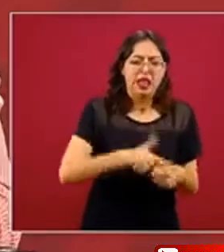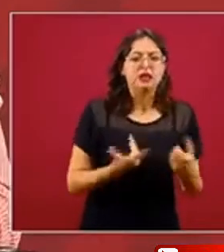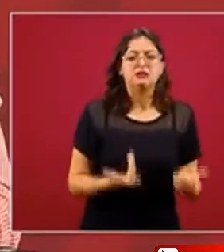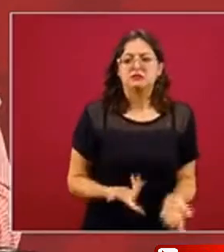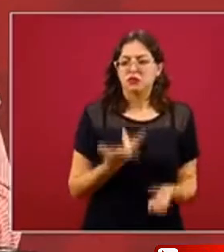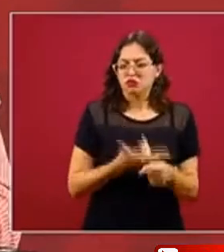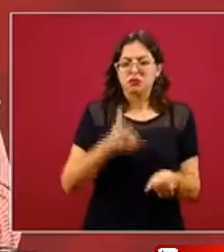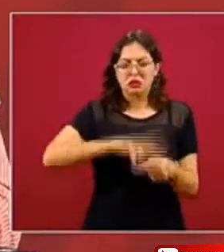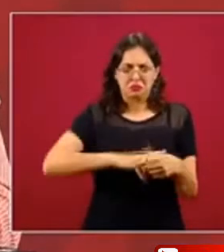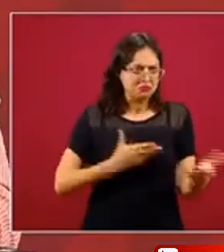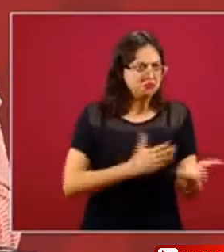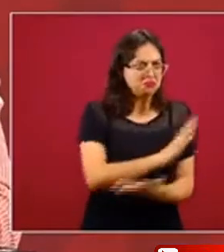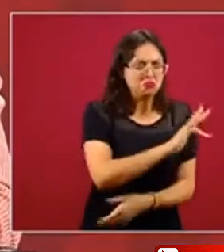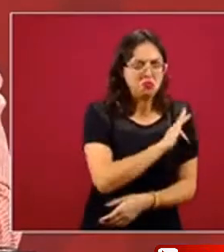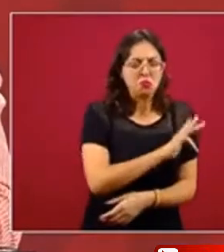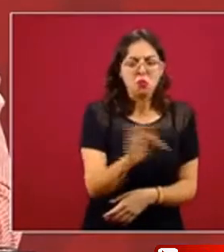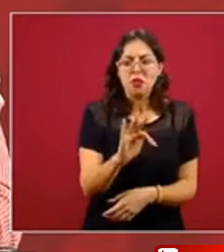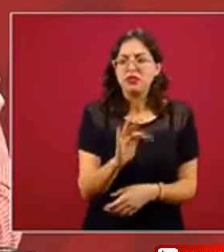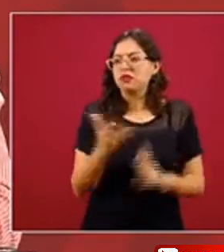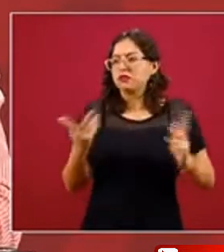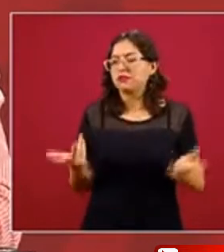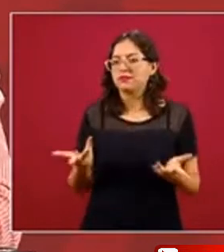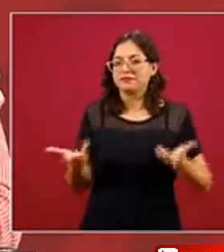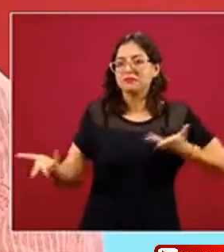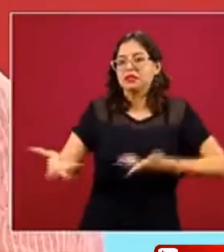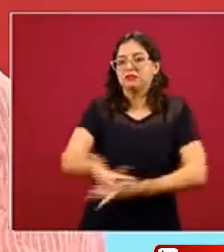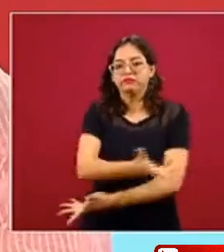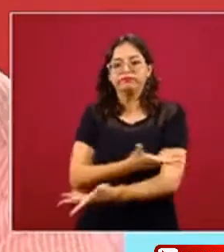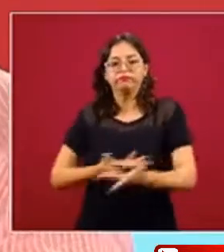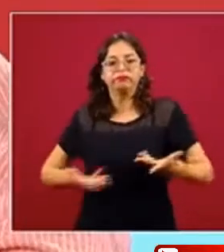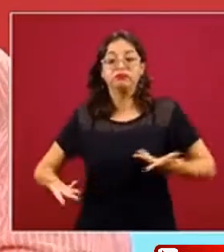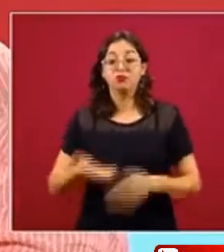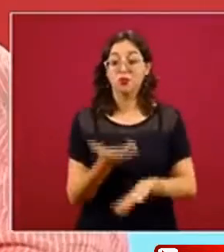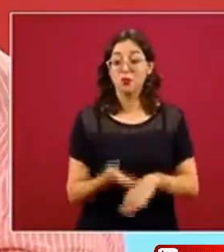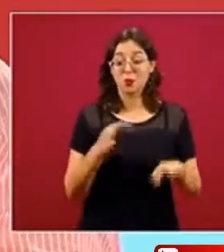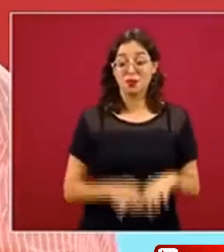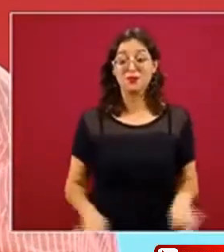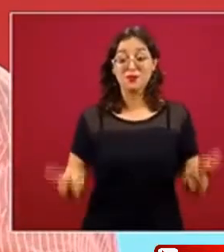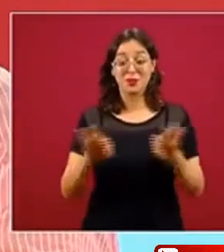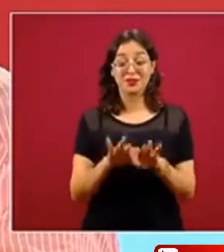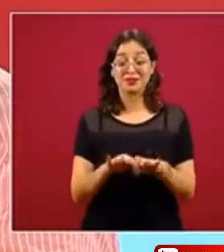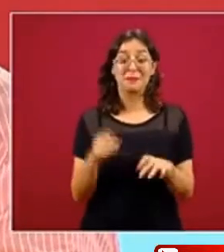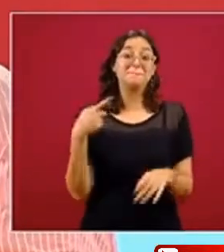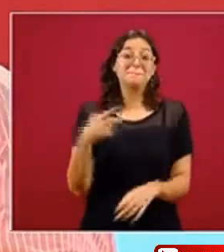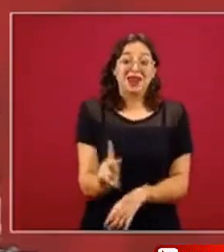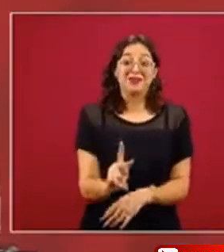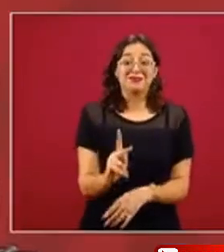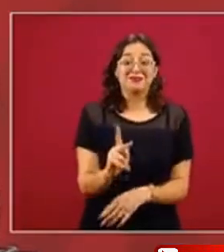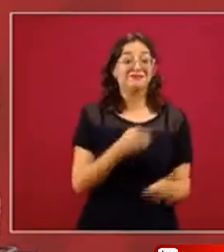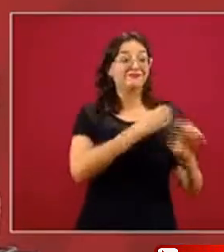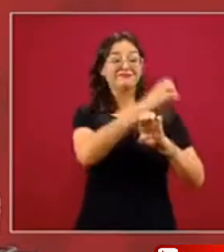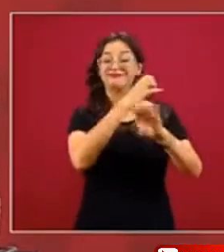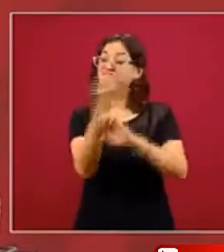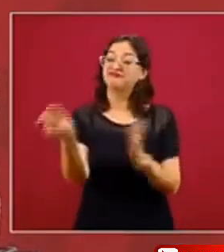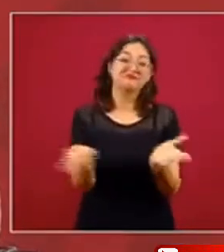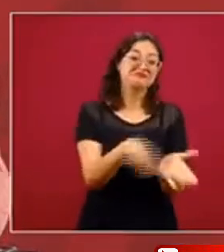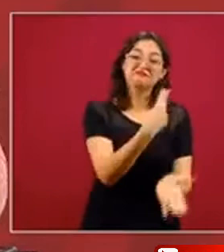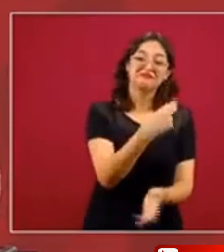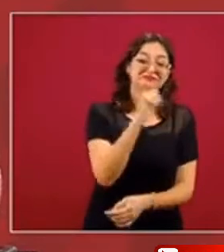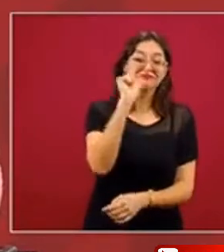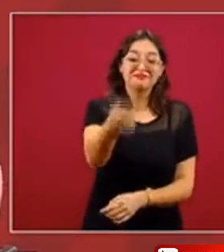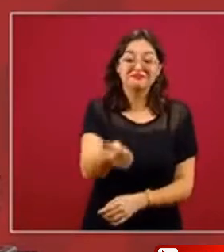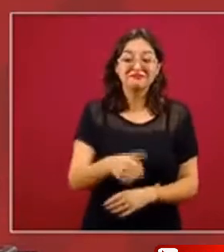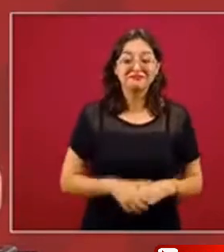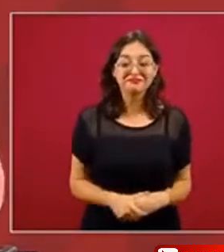estado donde usted vive. Entonces, esto es muy importante porque estamos con esta traba y la realidad es